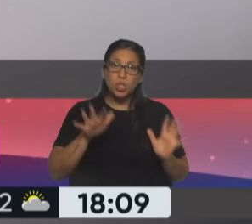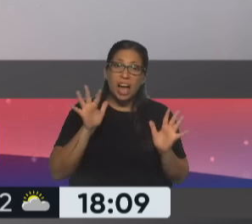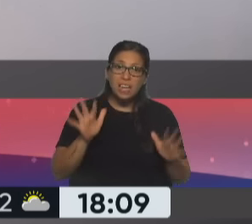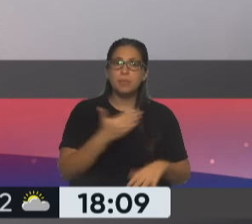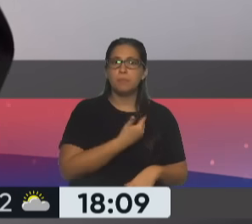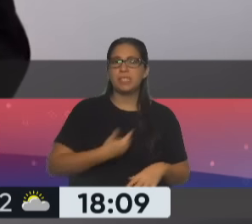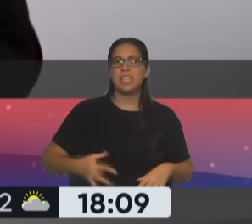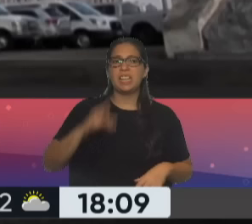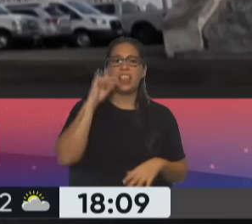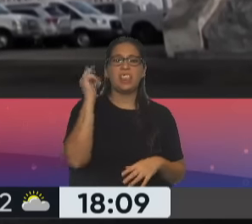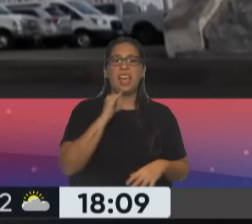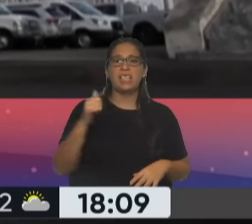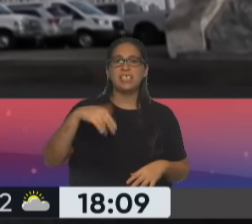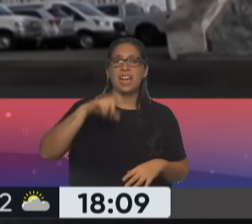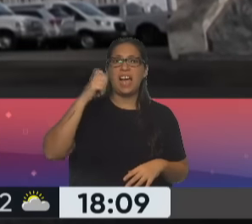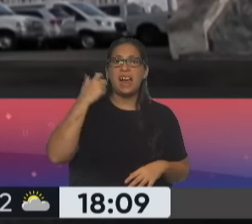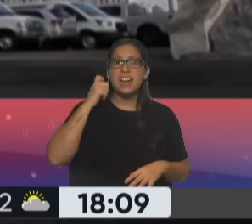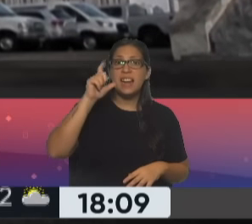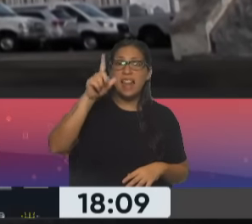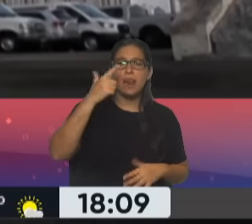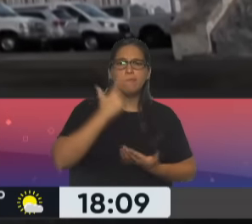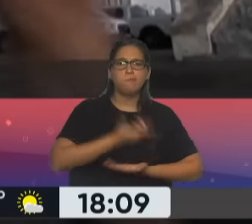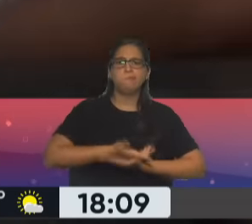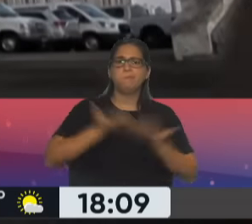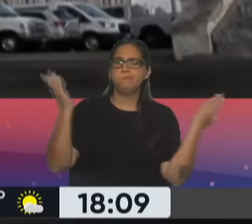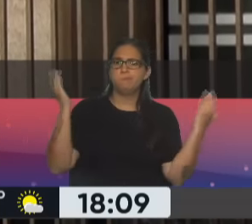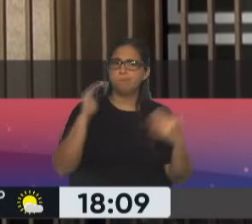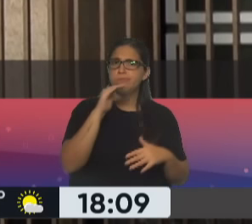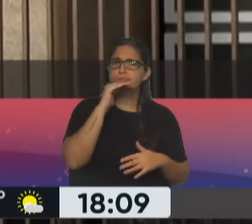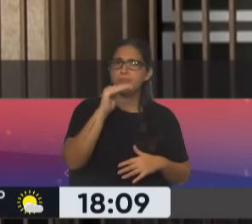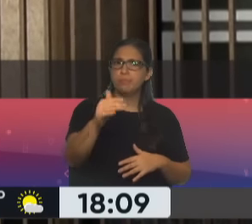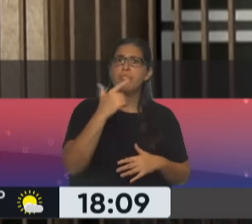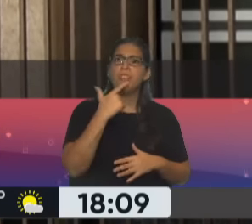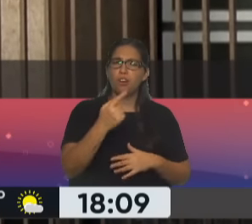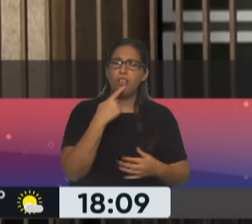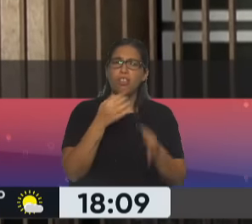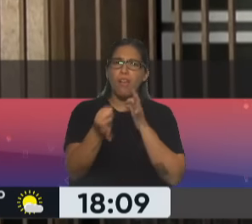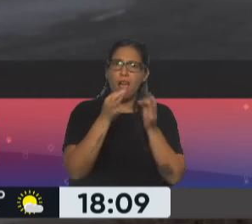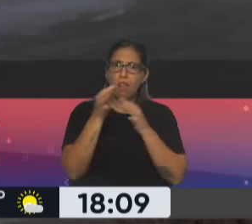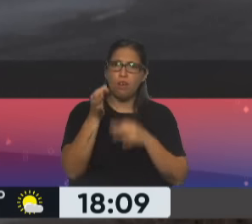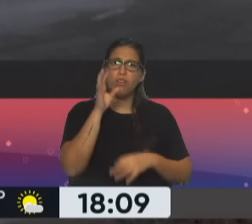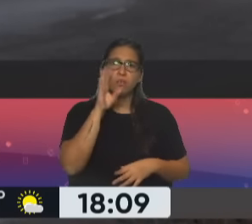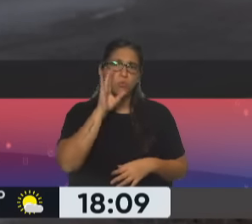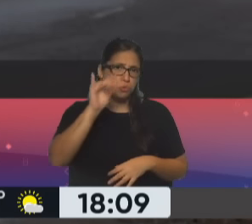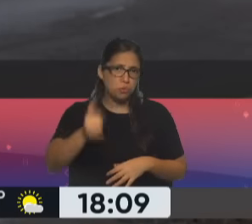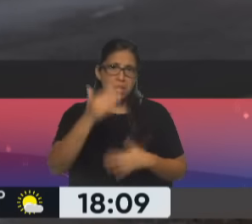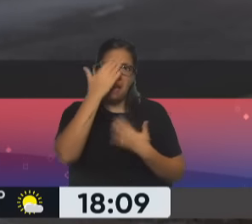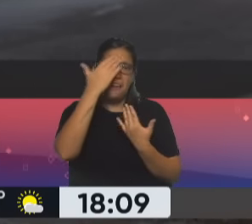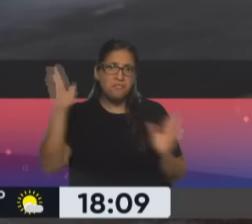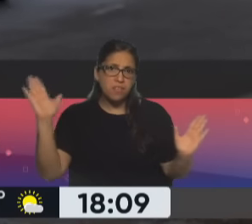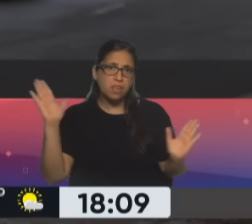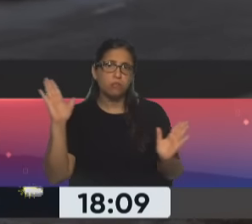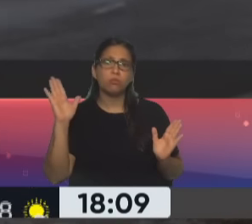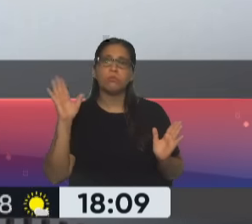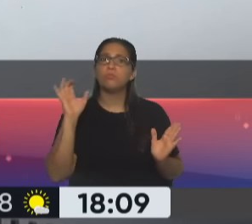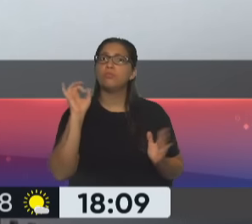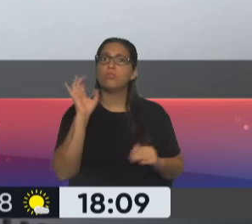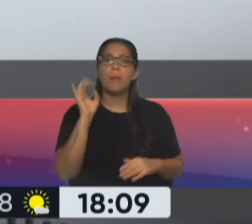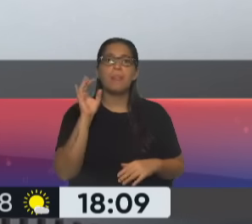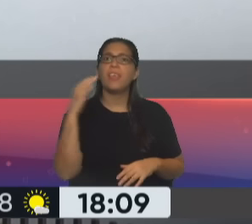Manuel Díaz-Canel sorprendió al mundo al expresar su disposición al diálogo con Washington, solo condicionado porque se produzca